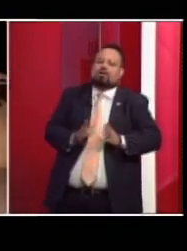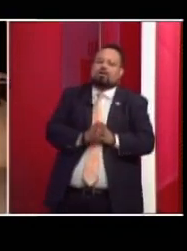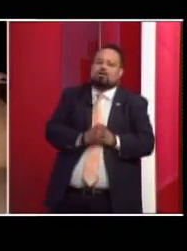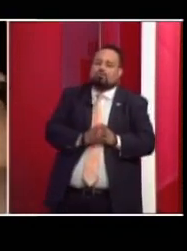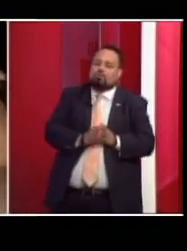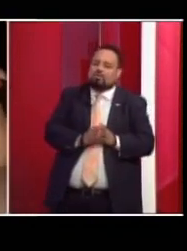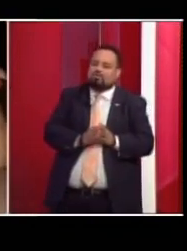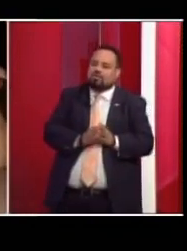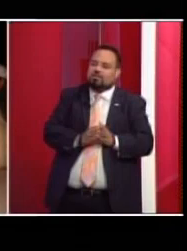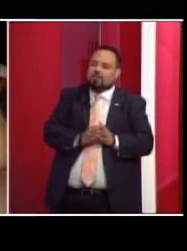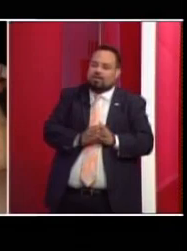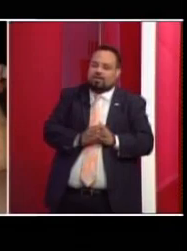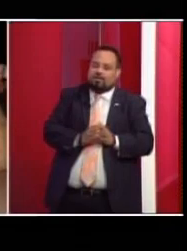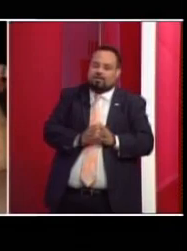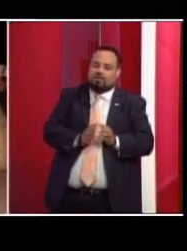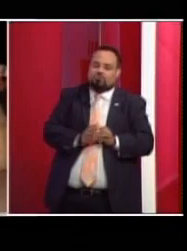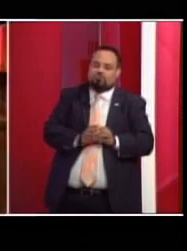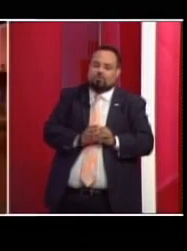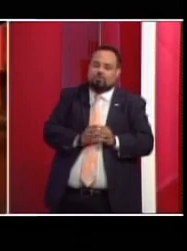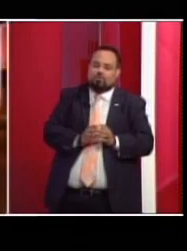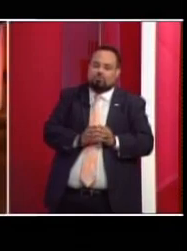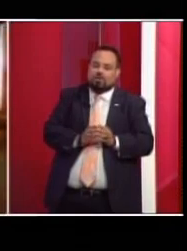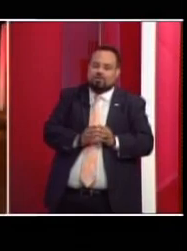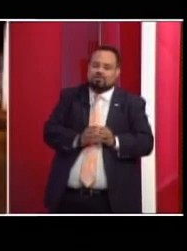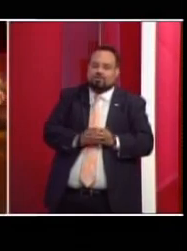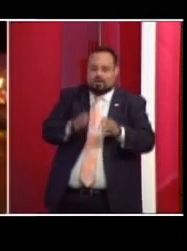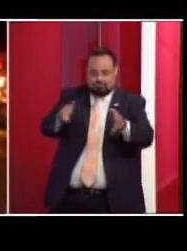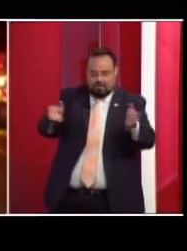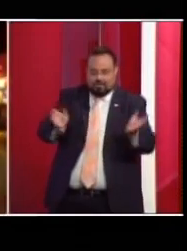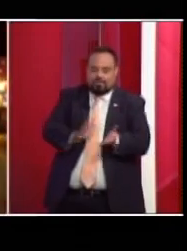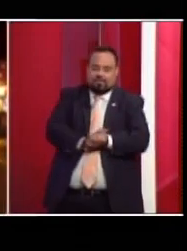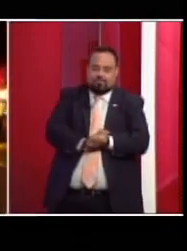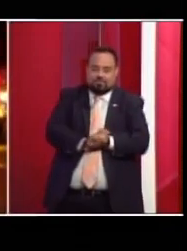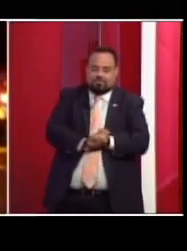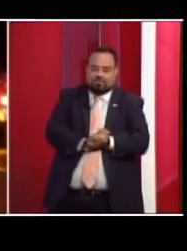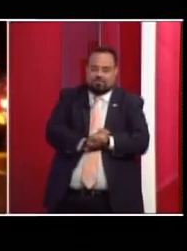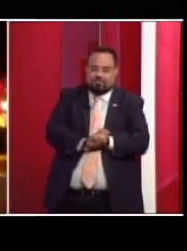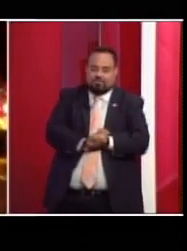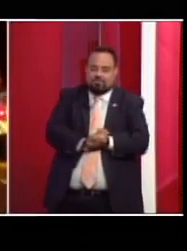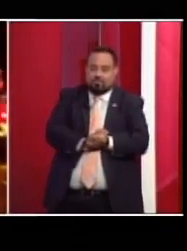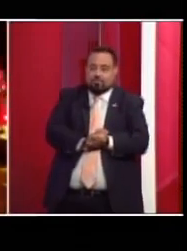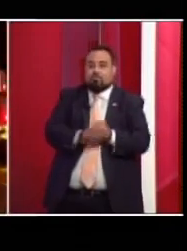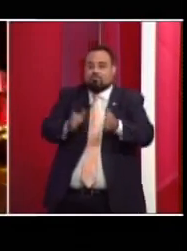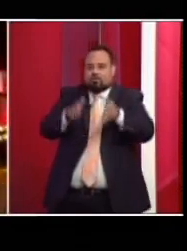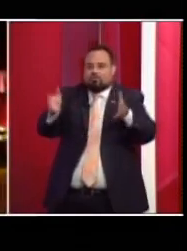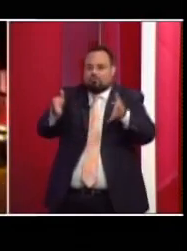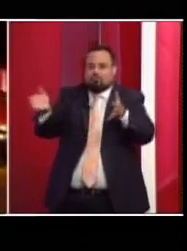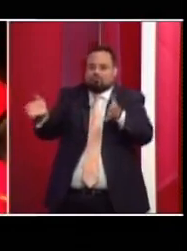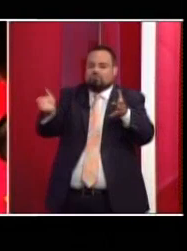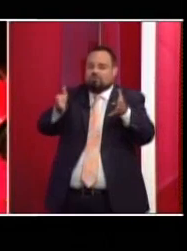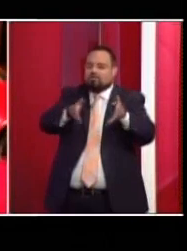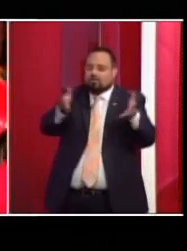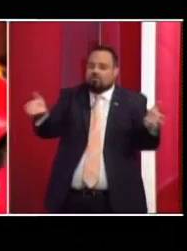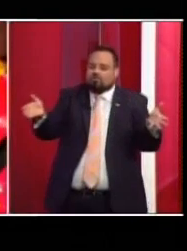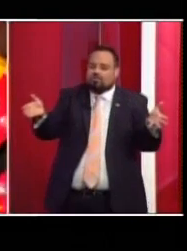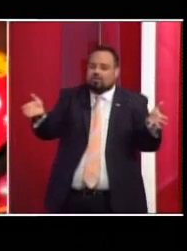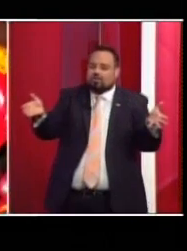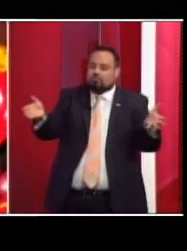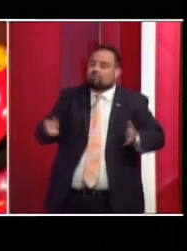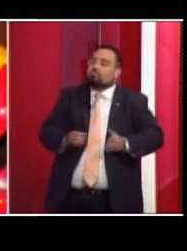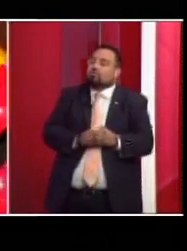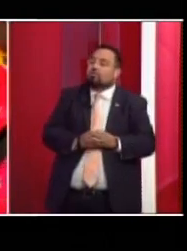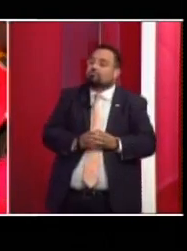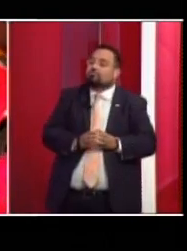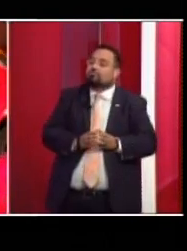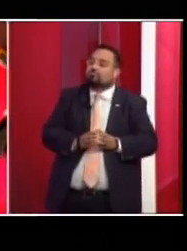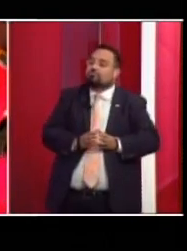grande para poder hacer digamos mejores lugares para qué pues estén allí viviendo porque no lo hemos habilitado de la manera